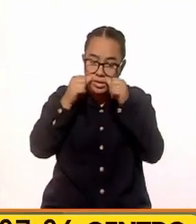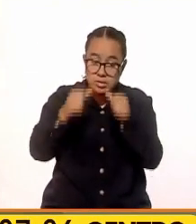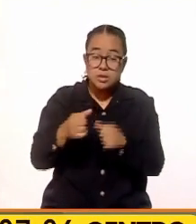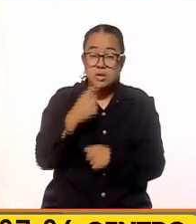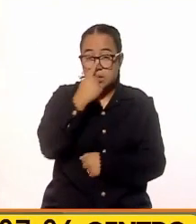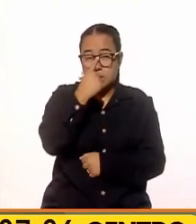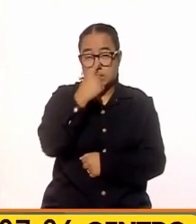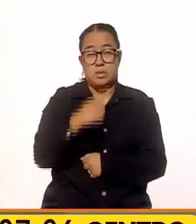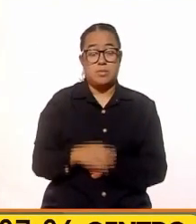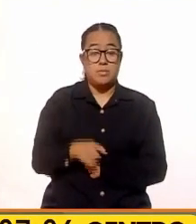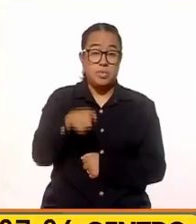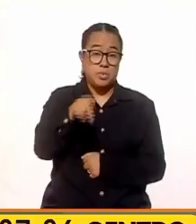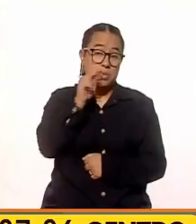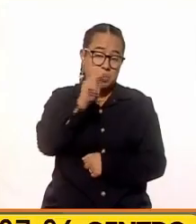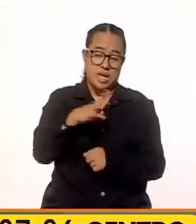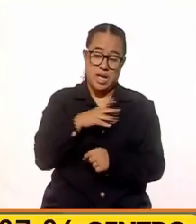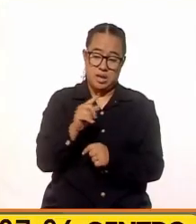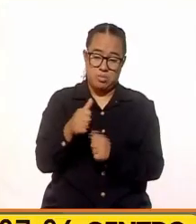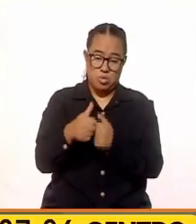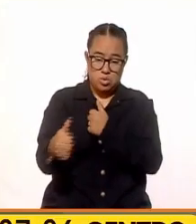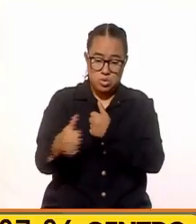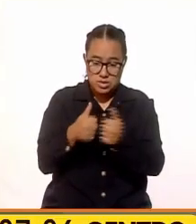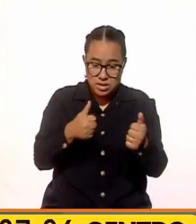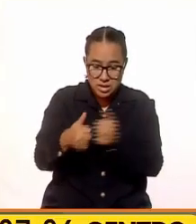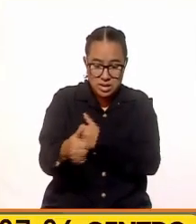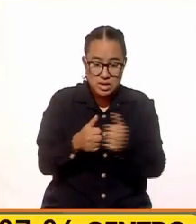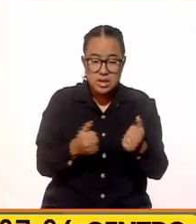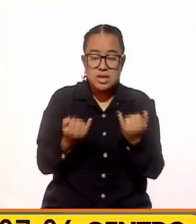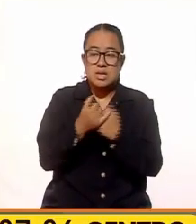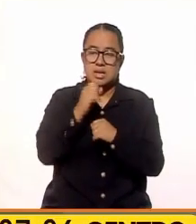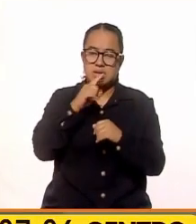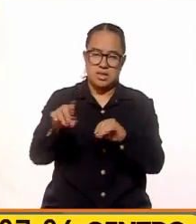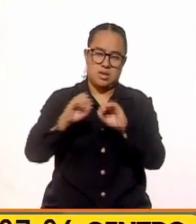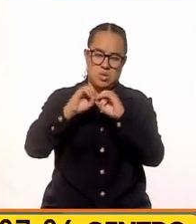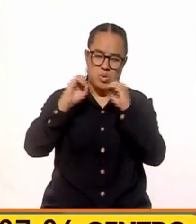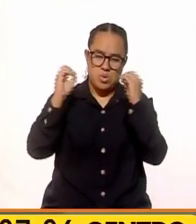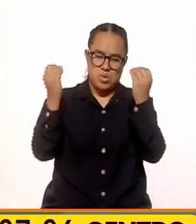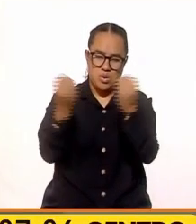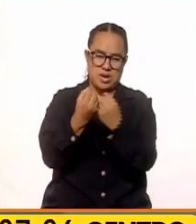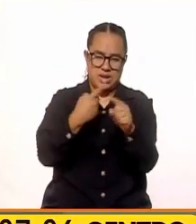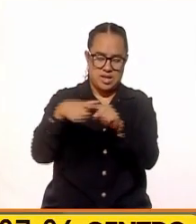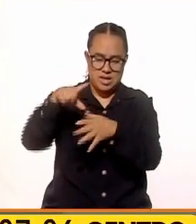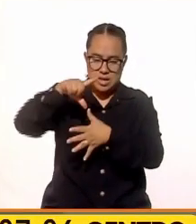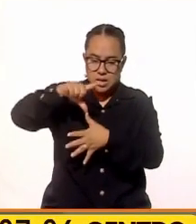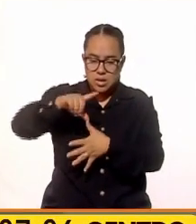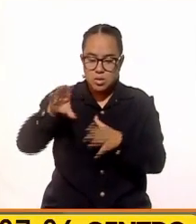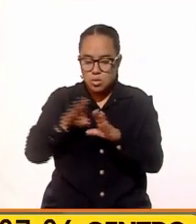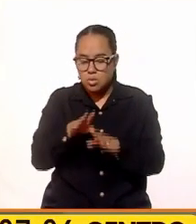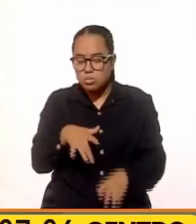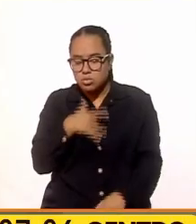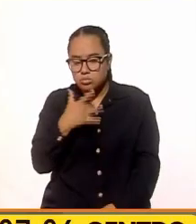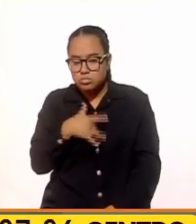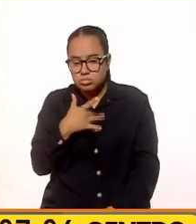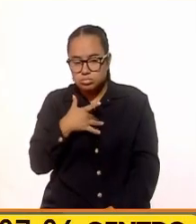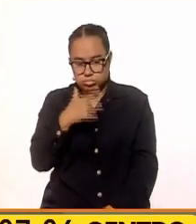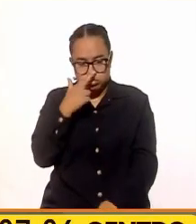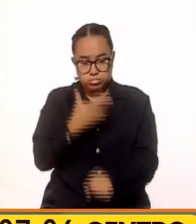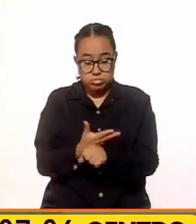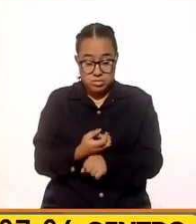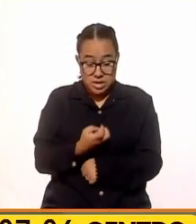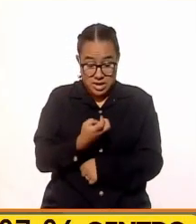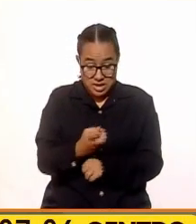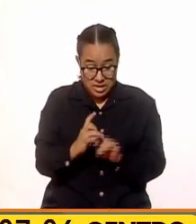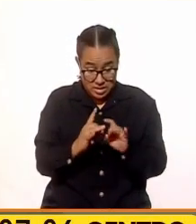¿Observas consenso, división? ¿Cuál es el panorama también de los organismos latinoamericanos encargados de evitar que este